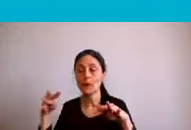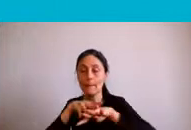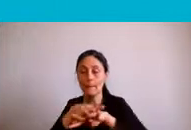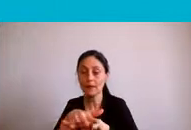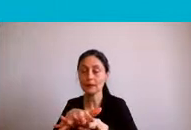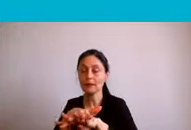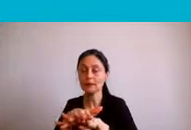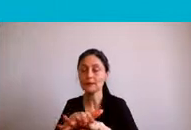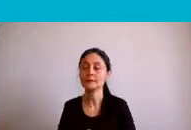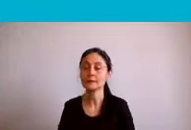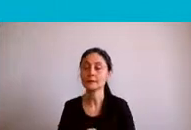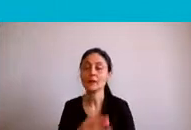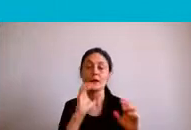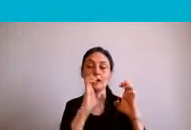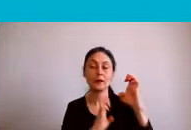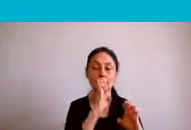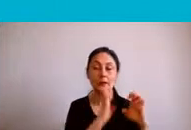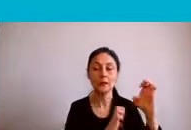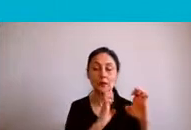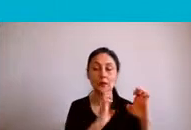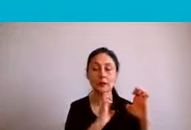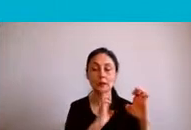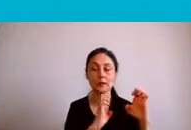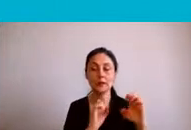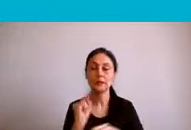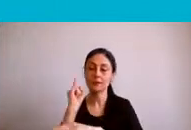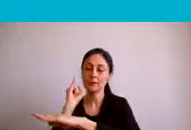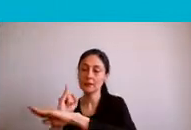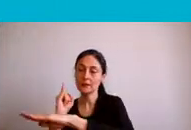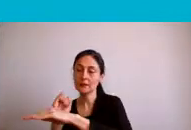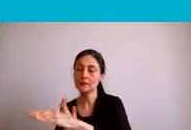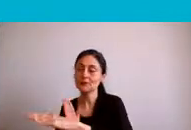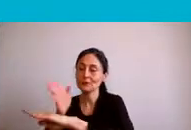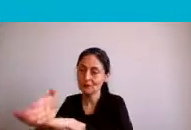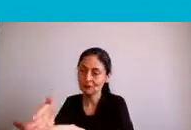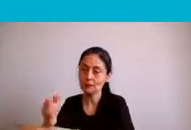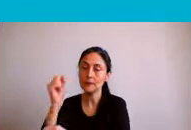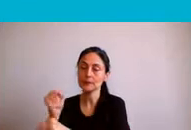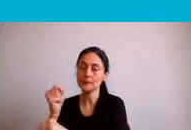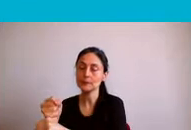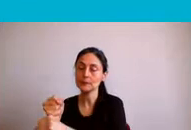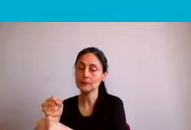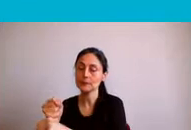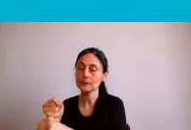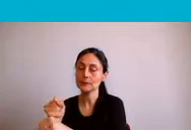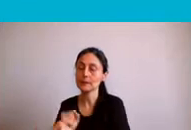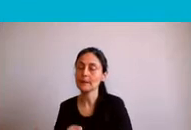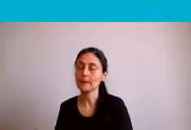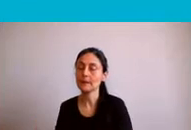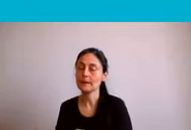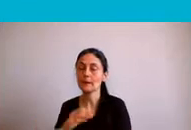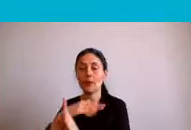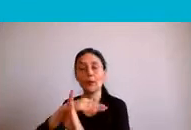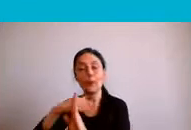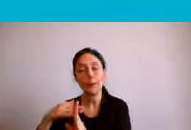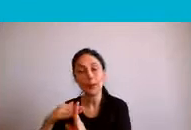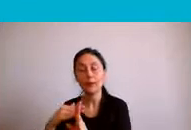las empresas y otras organizaciones de volver al trabajo de manera semipresencial o presencialmente, todo eso